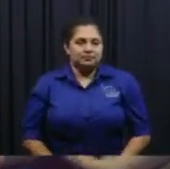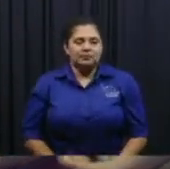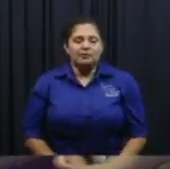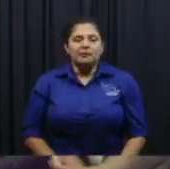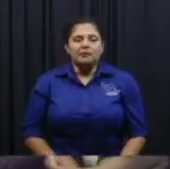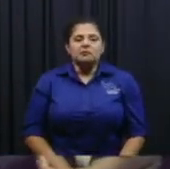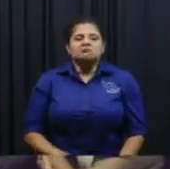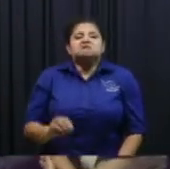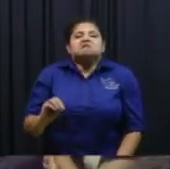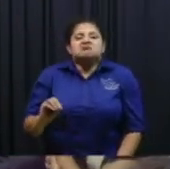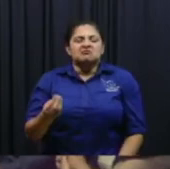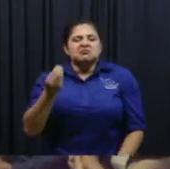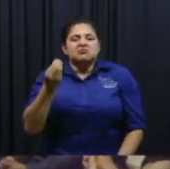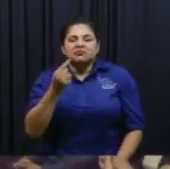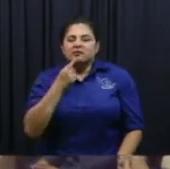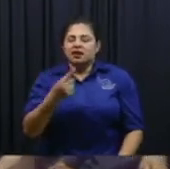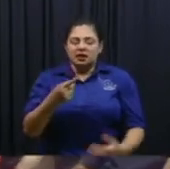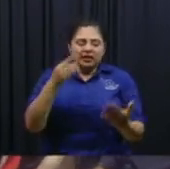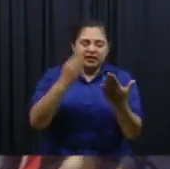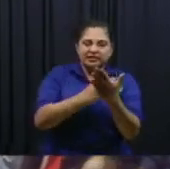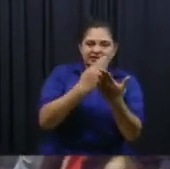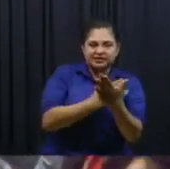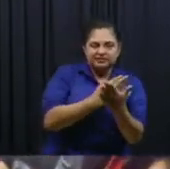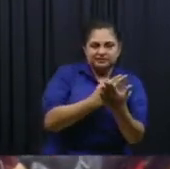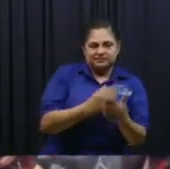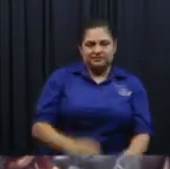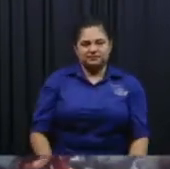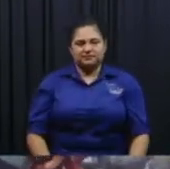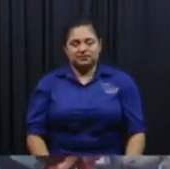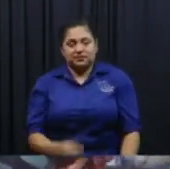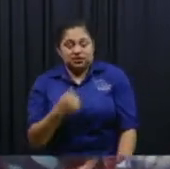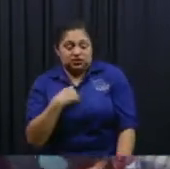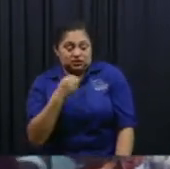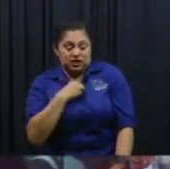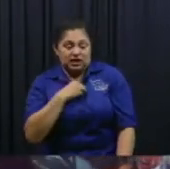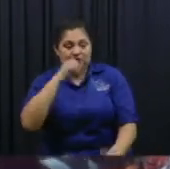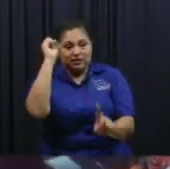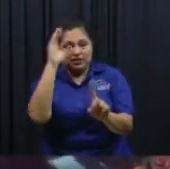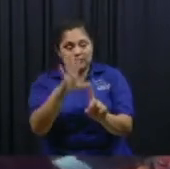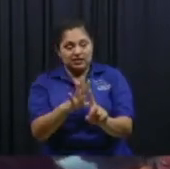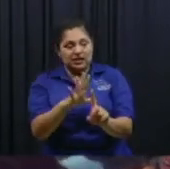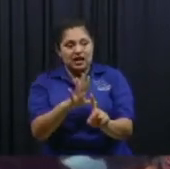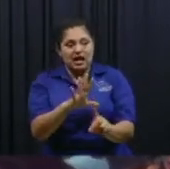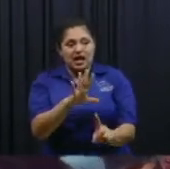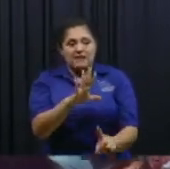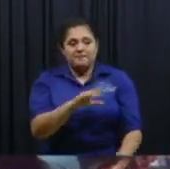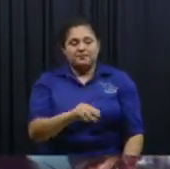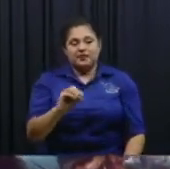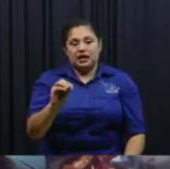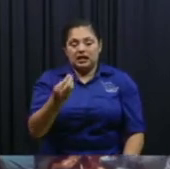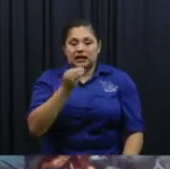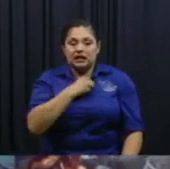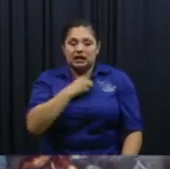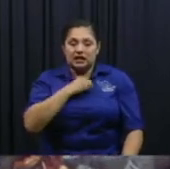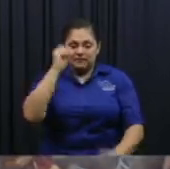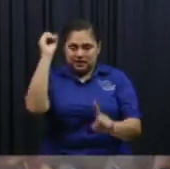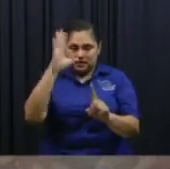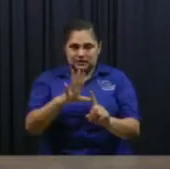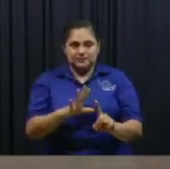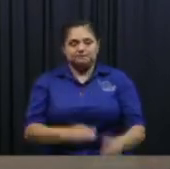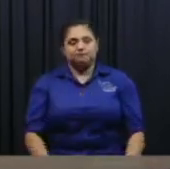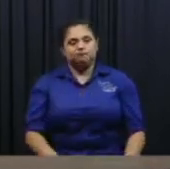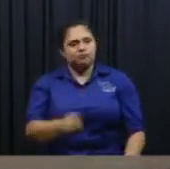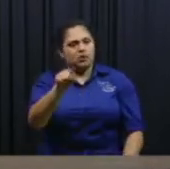Y qué dice la Biblia si yo si yo quiero bendecir al que quiera bendecir le dijo se recuerda